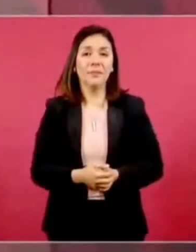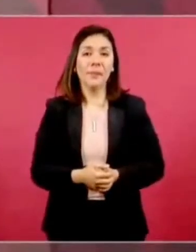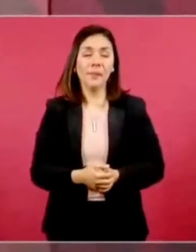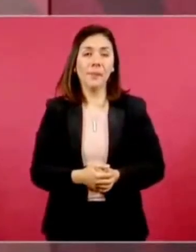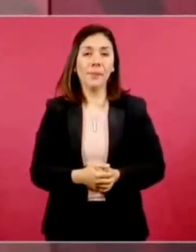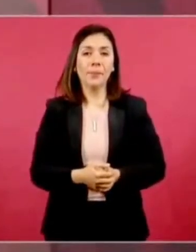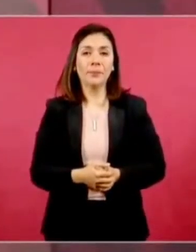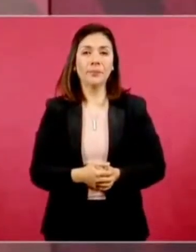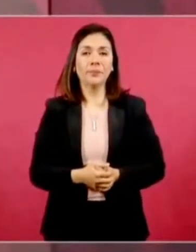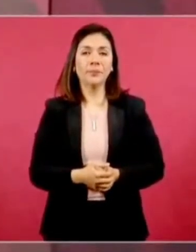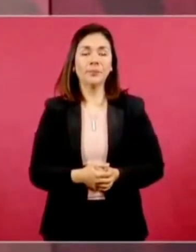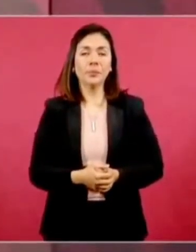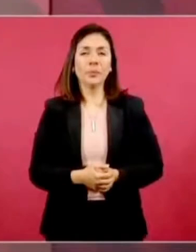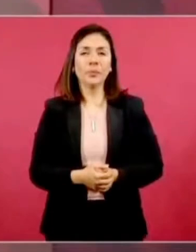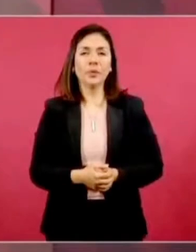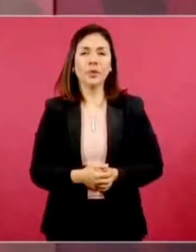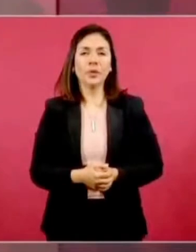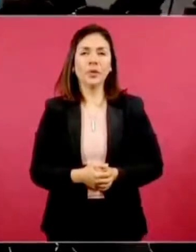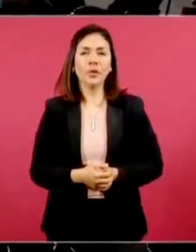Me acuerdo que